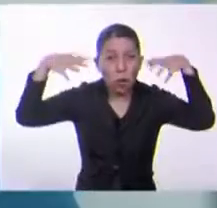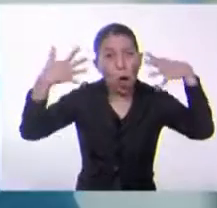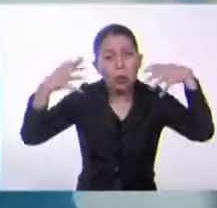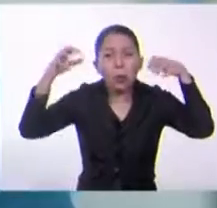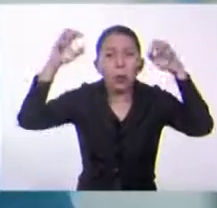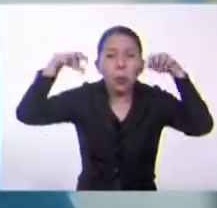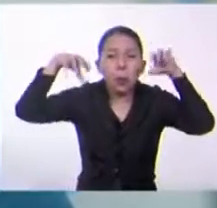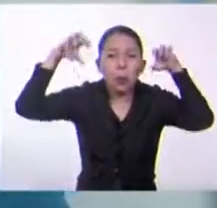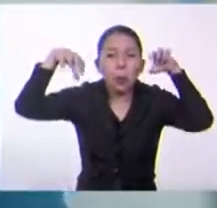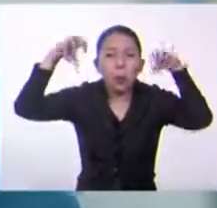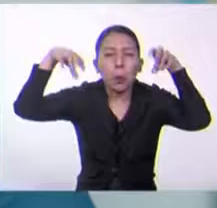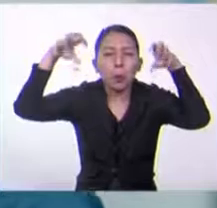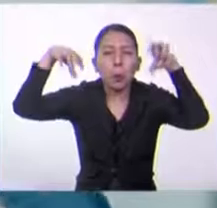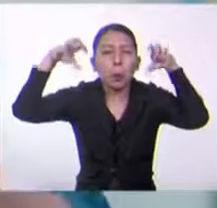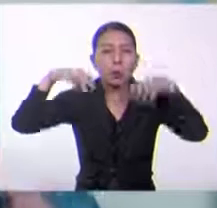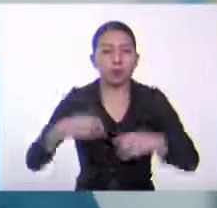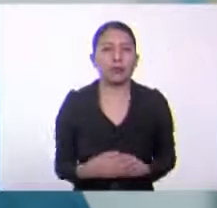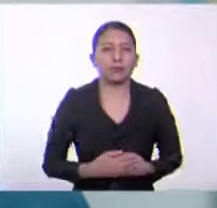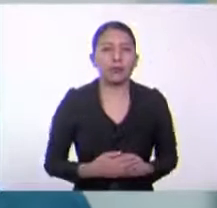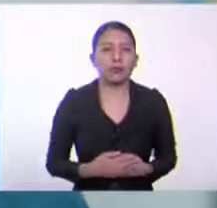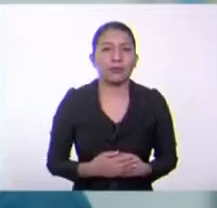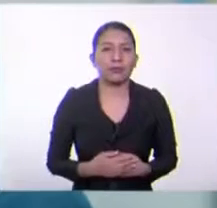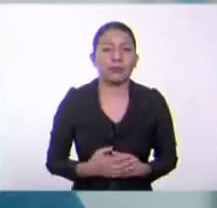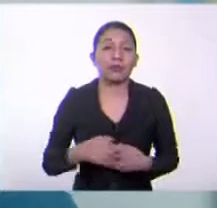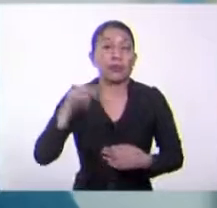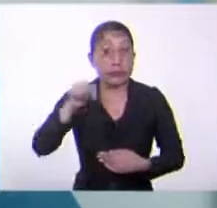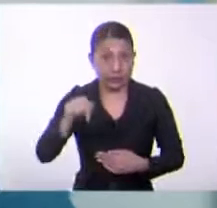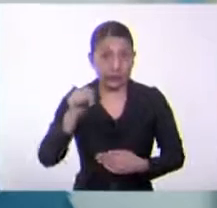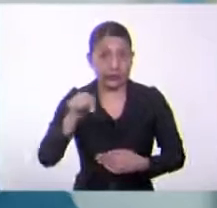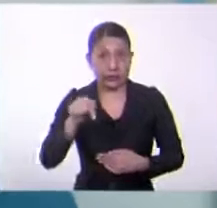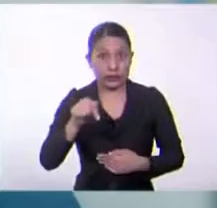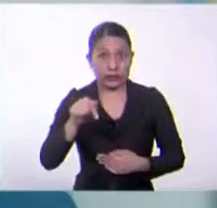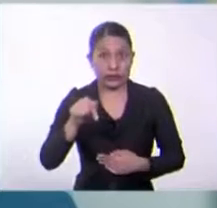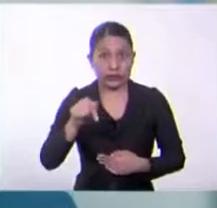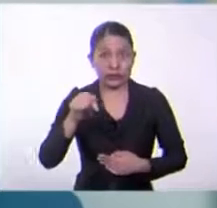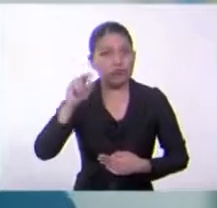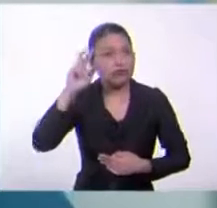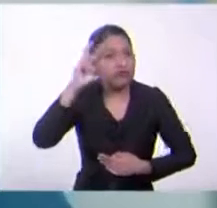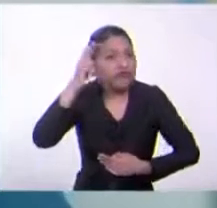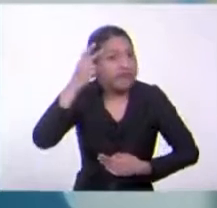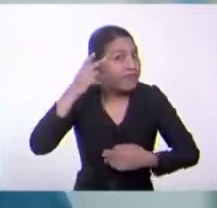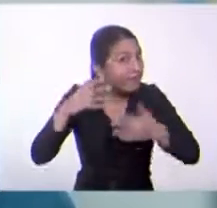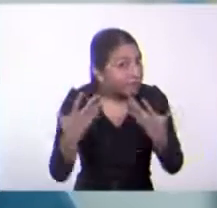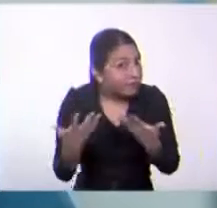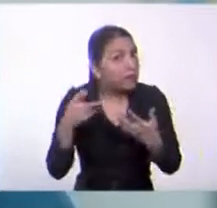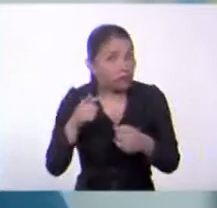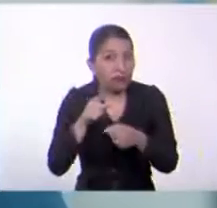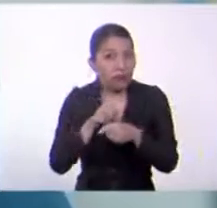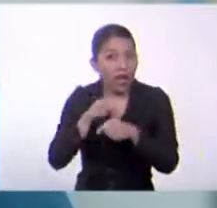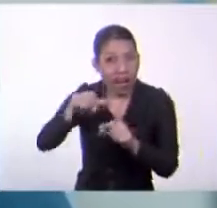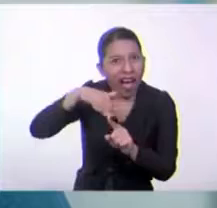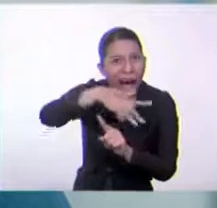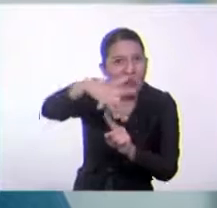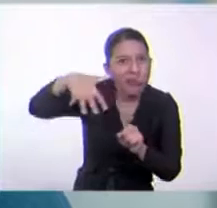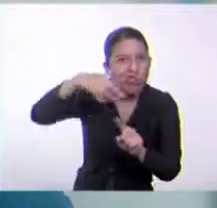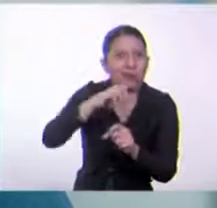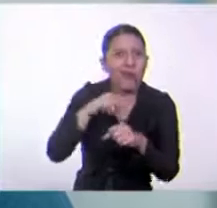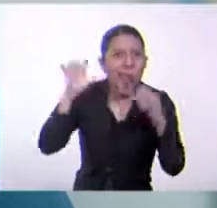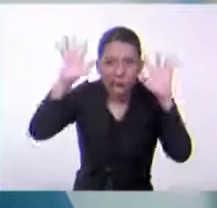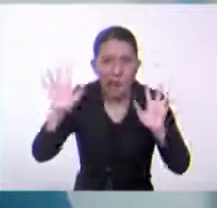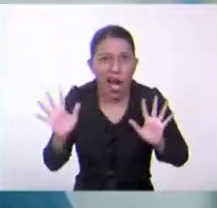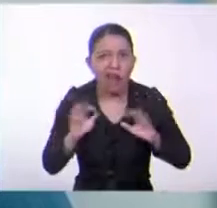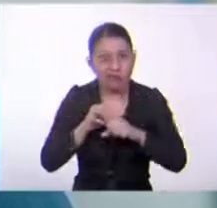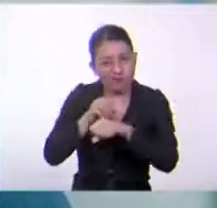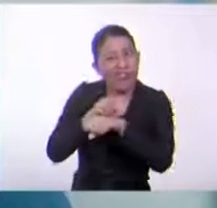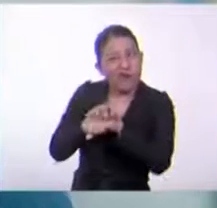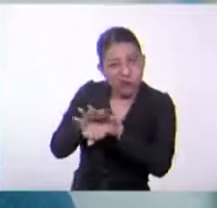poco. Estas condiciones son factores que afectan a los animales y